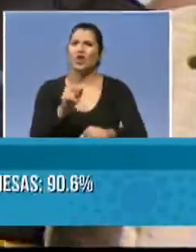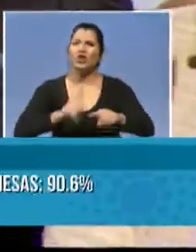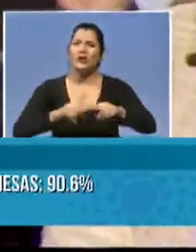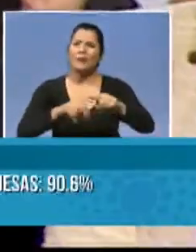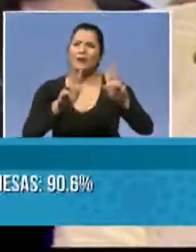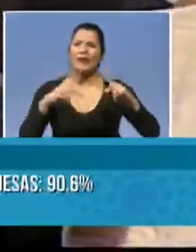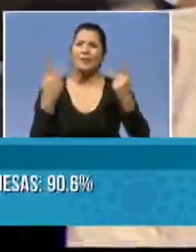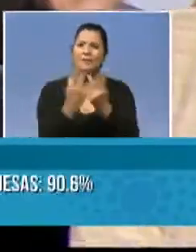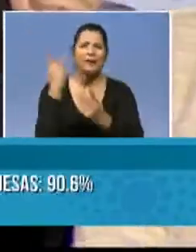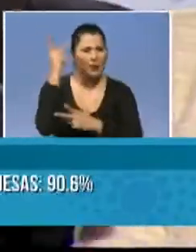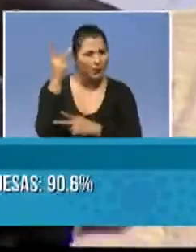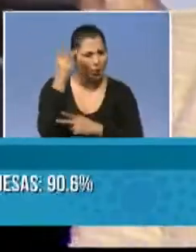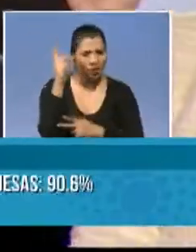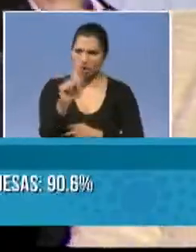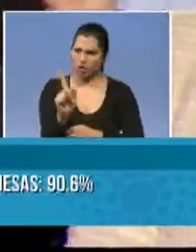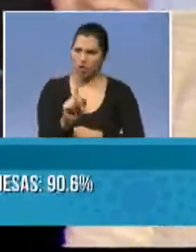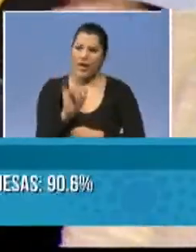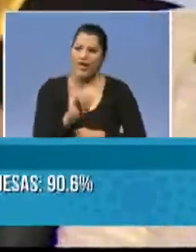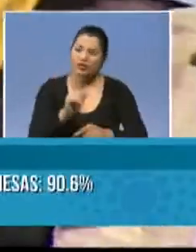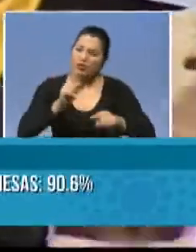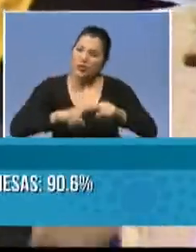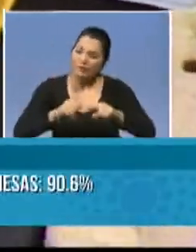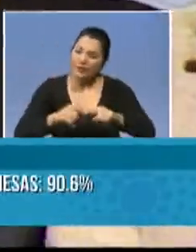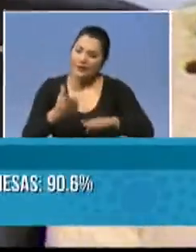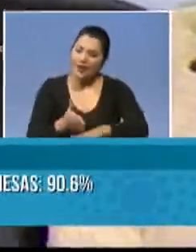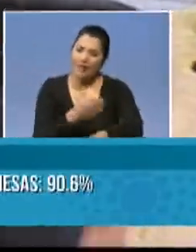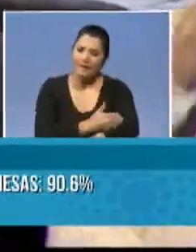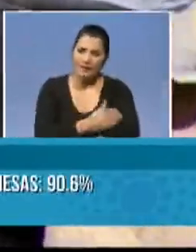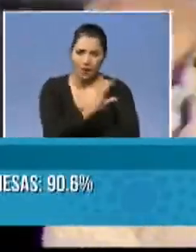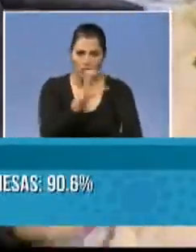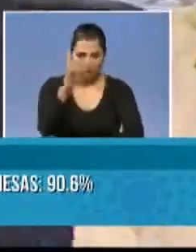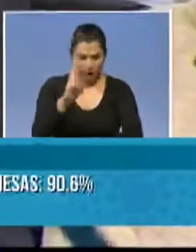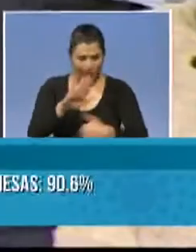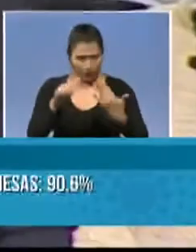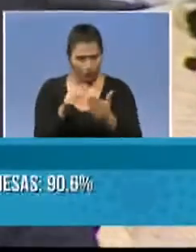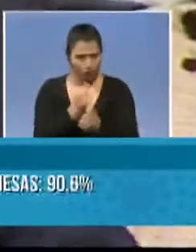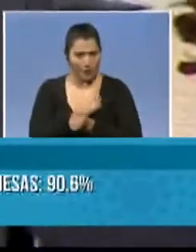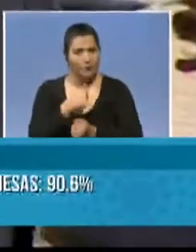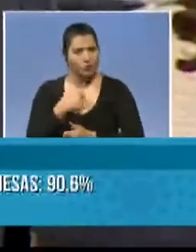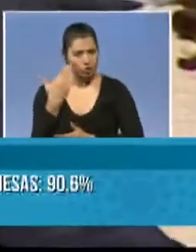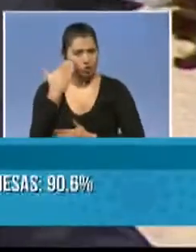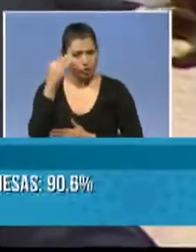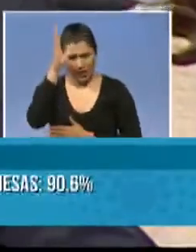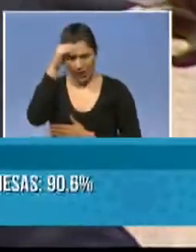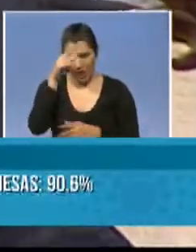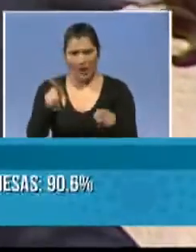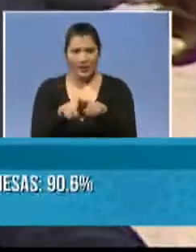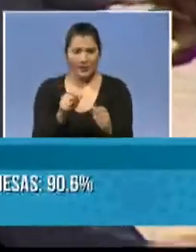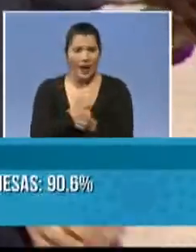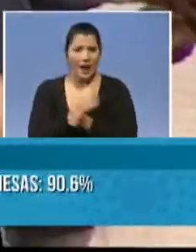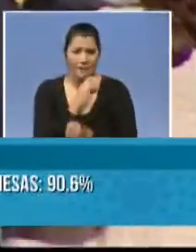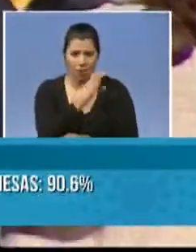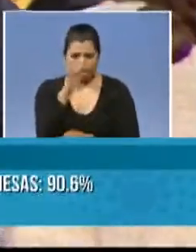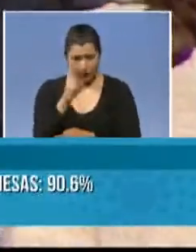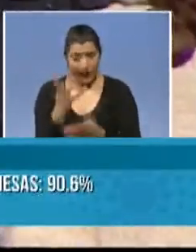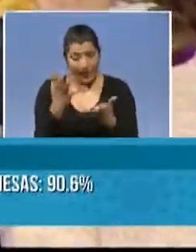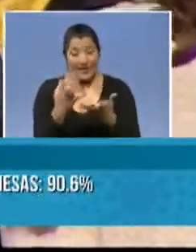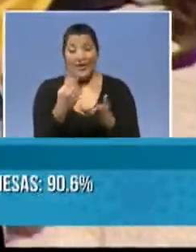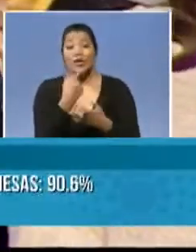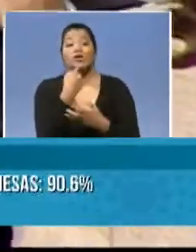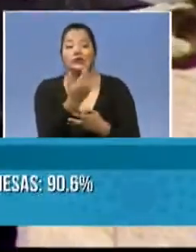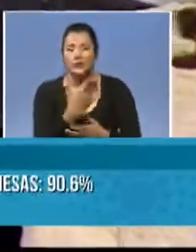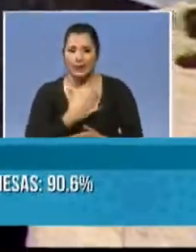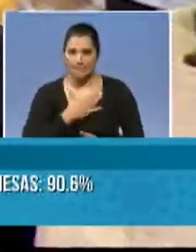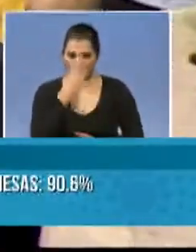un tema de poner a caminar la Costa Rica que todos amamos. Yo sé que don Carlos también ama a Costa Rica y quiero enviarle mi